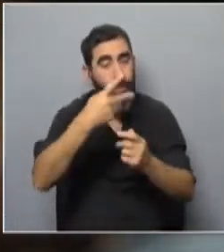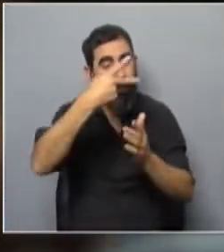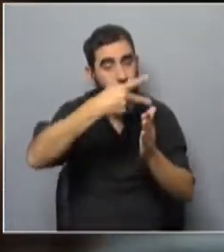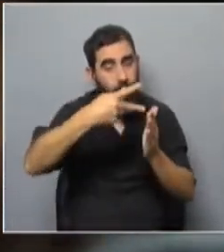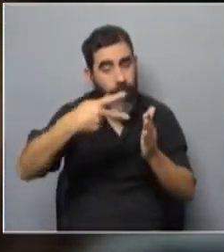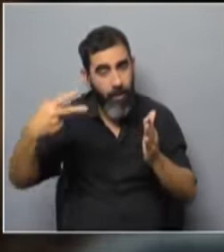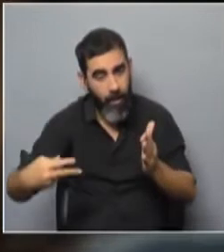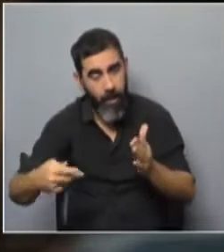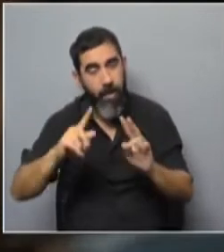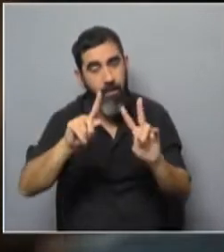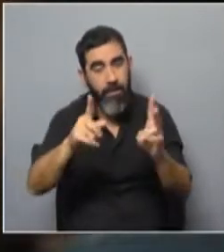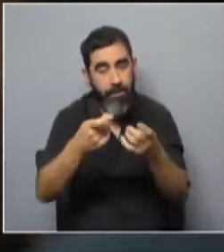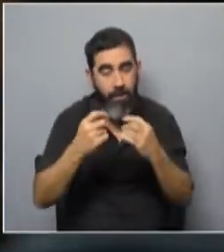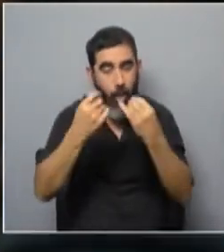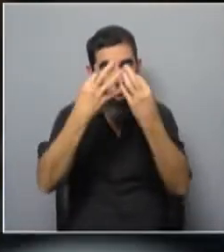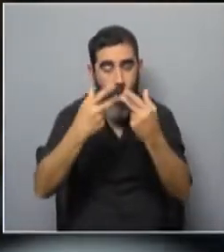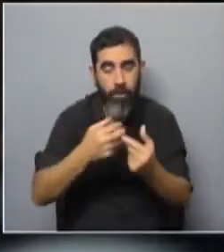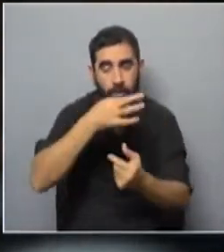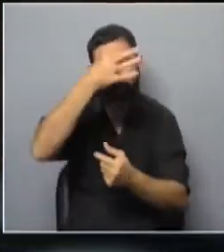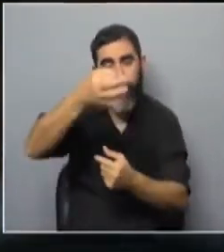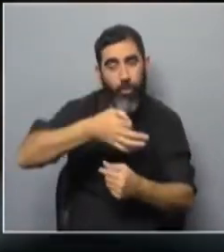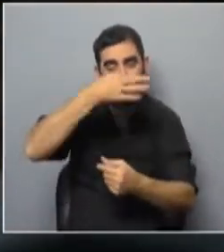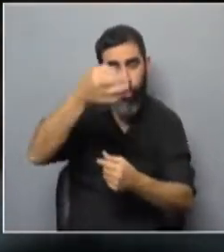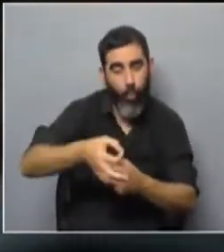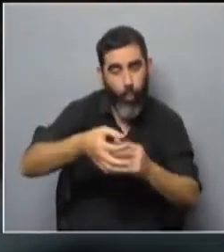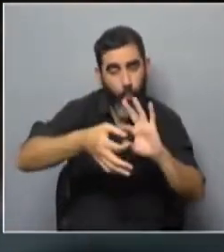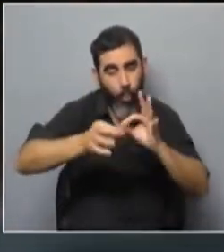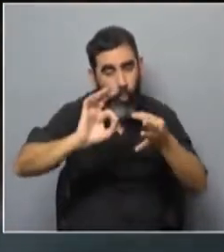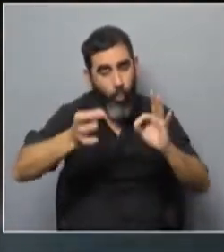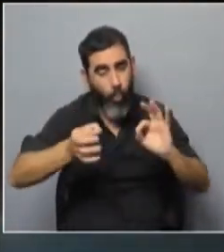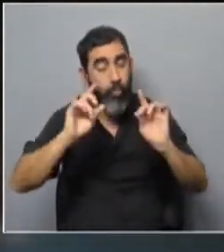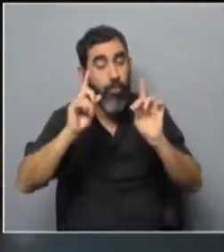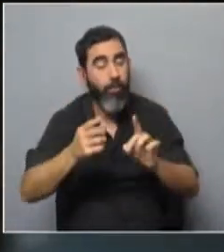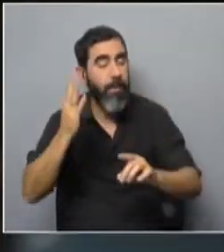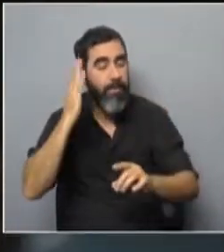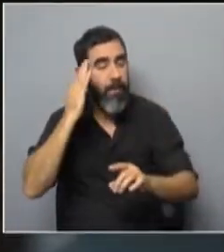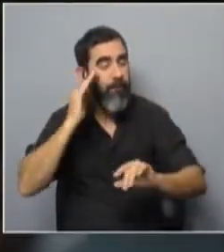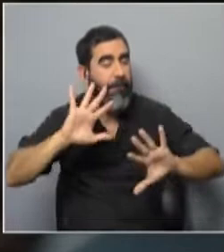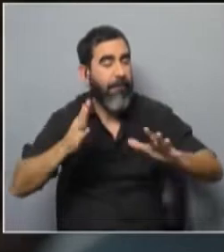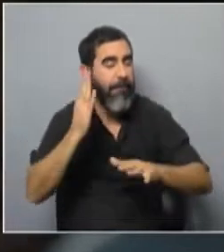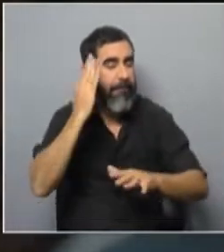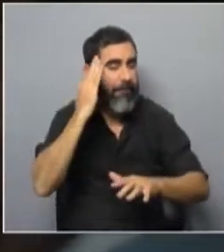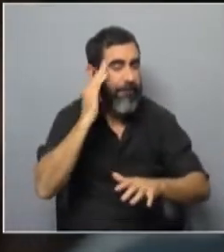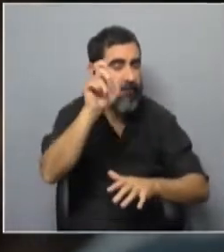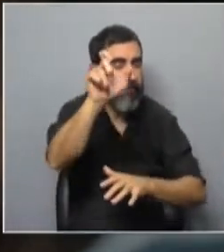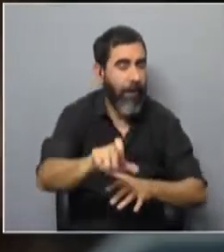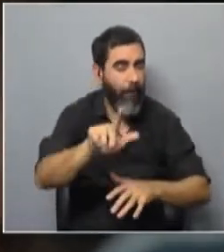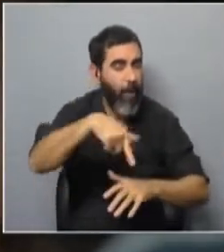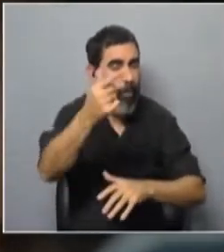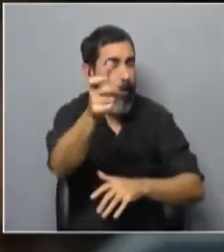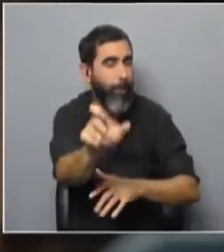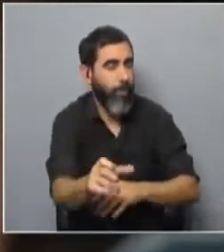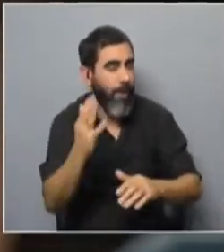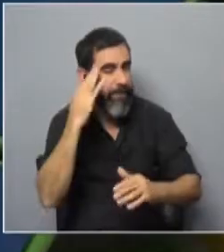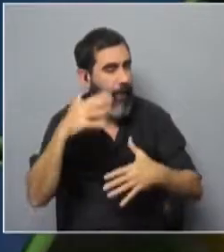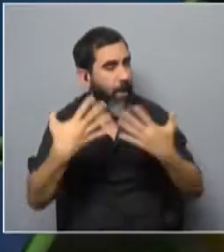planificar, necesitamos organizar nuestro discurso, necesitamos tener en cuenta, por ejemplo, qué es lo que sabe la persona a la que le estamos contando